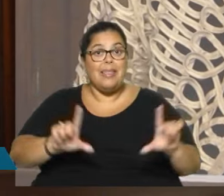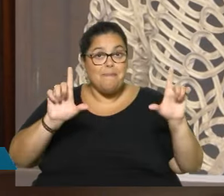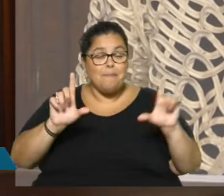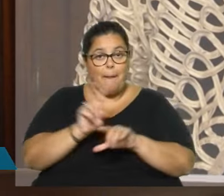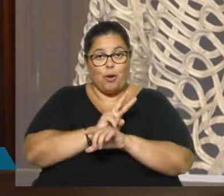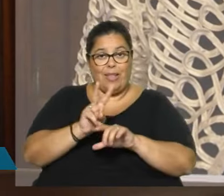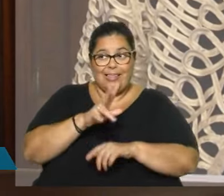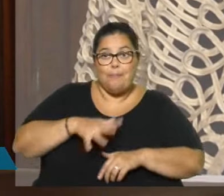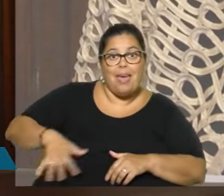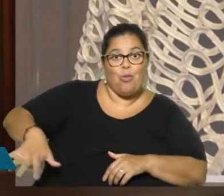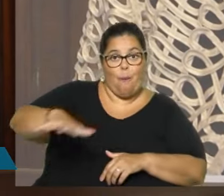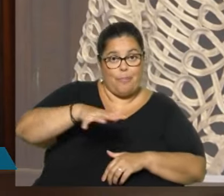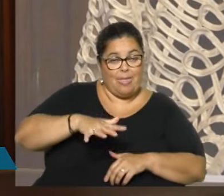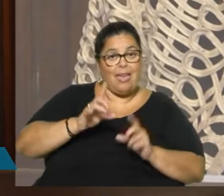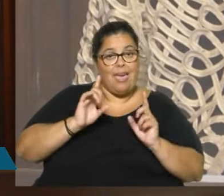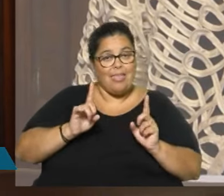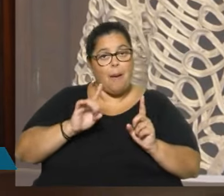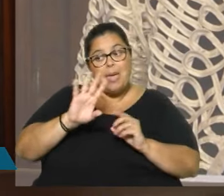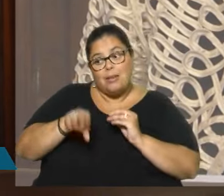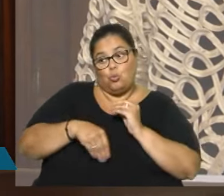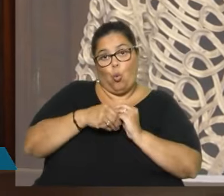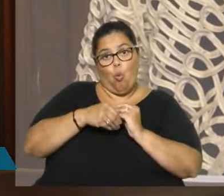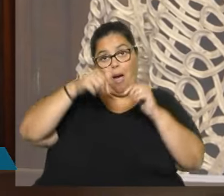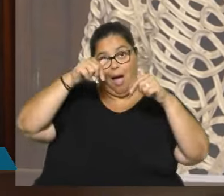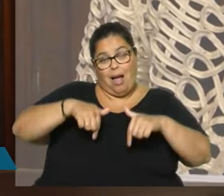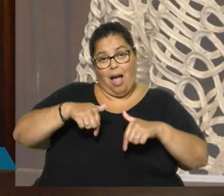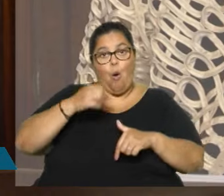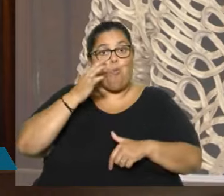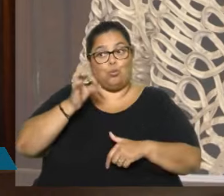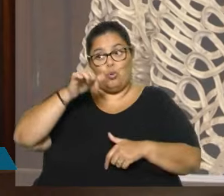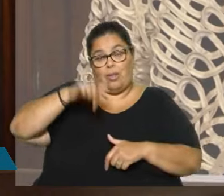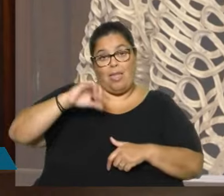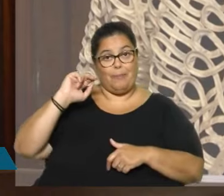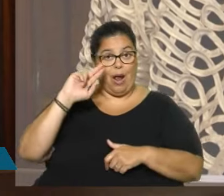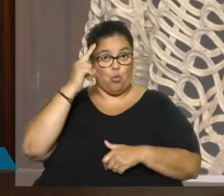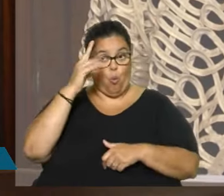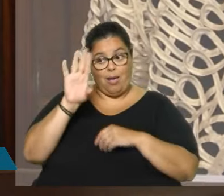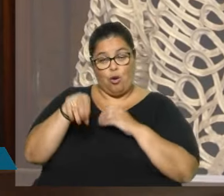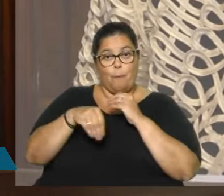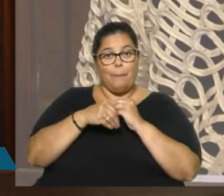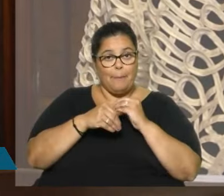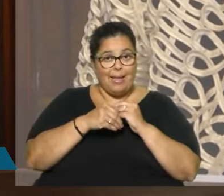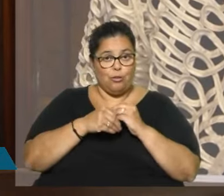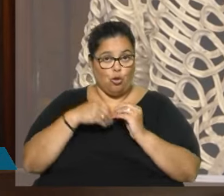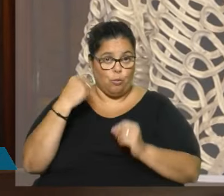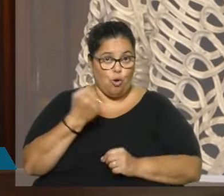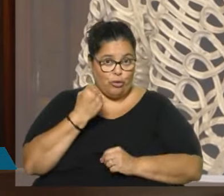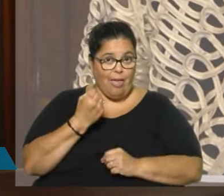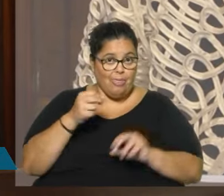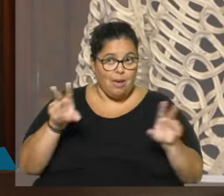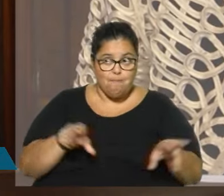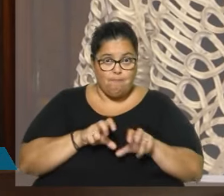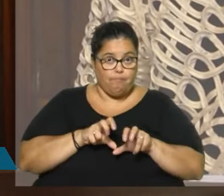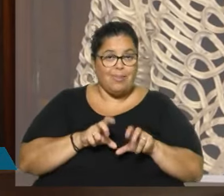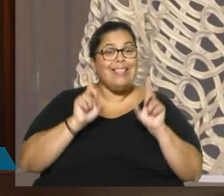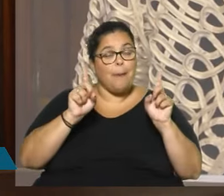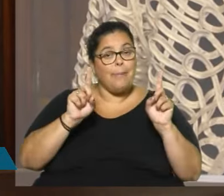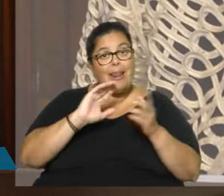productoras de de agroindustriales donde esto puede además ser un complemento muy importante y finalmente la